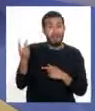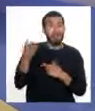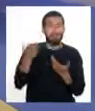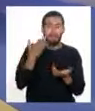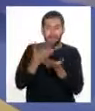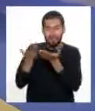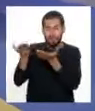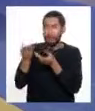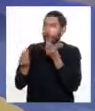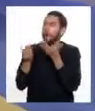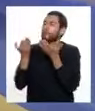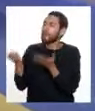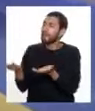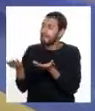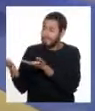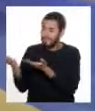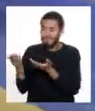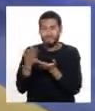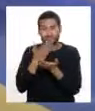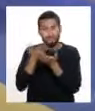Bienvenidas, ¿cómo están? Gladys, Tania.